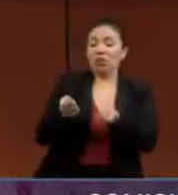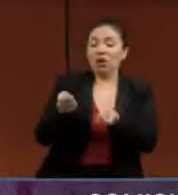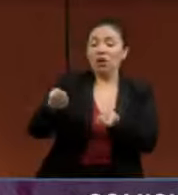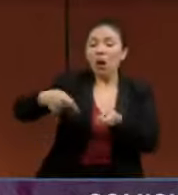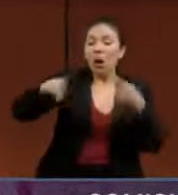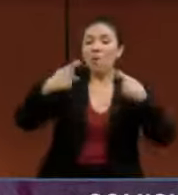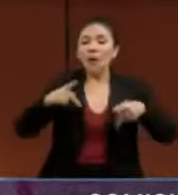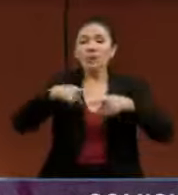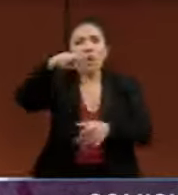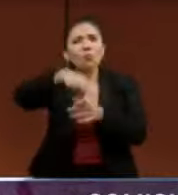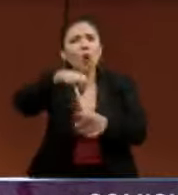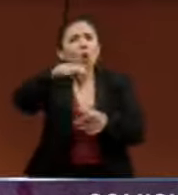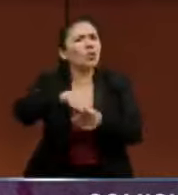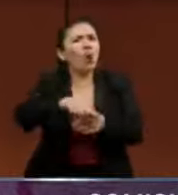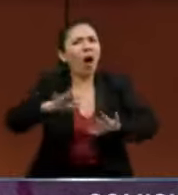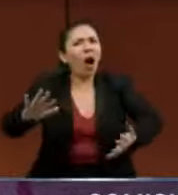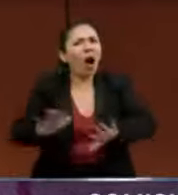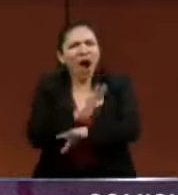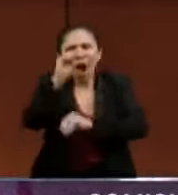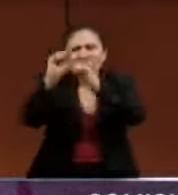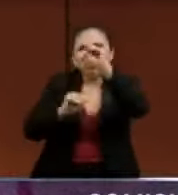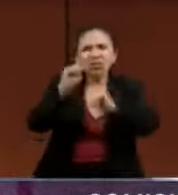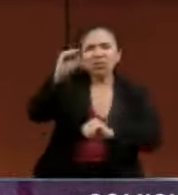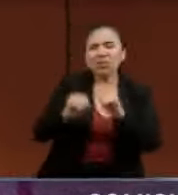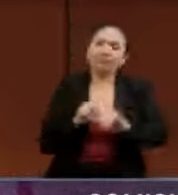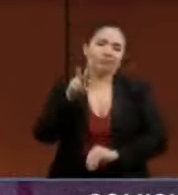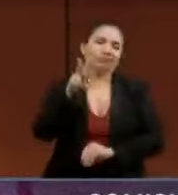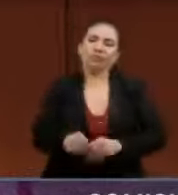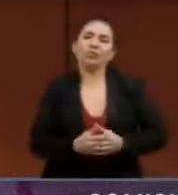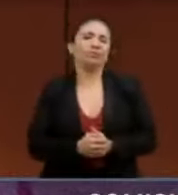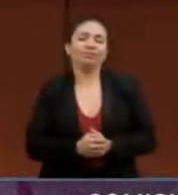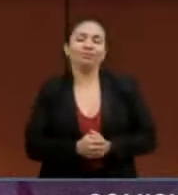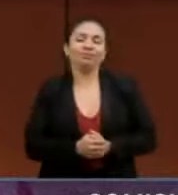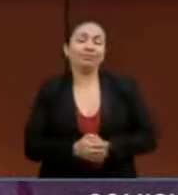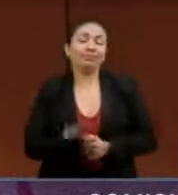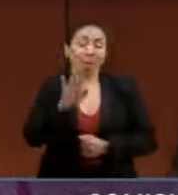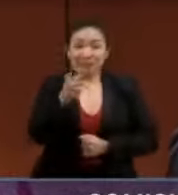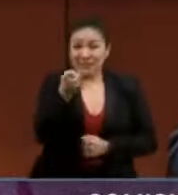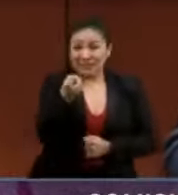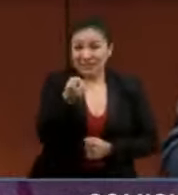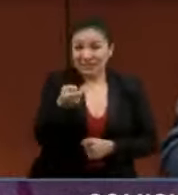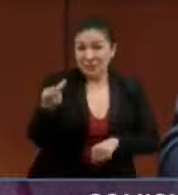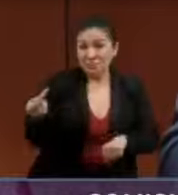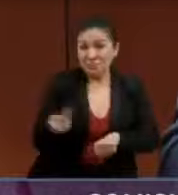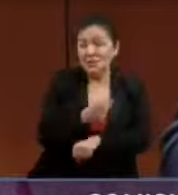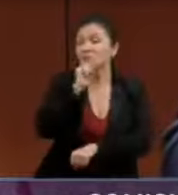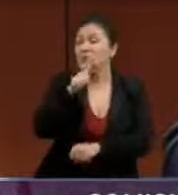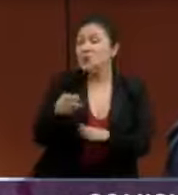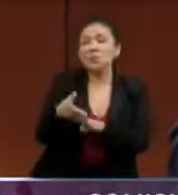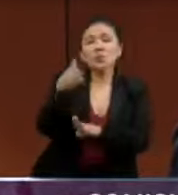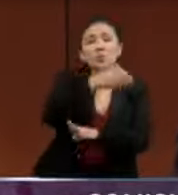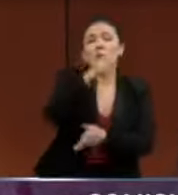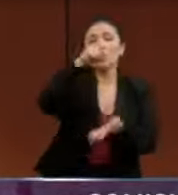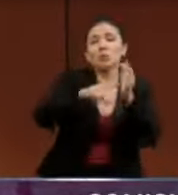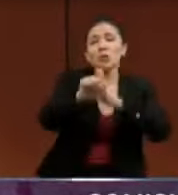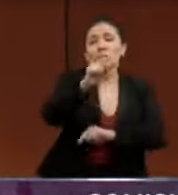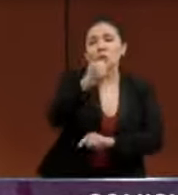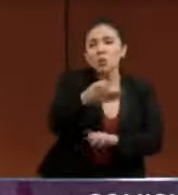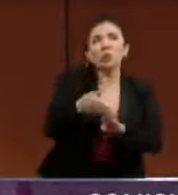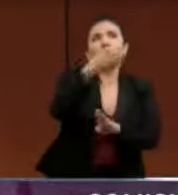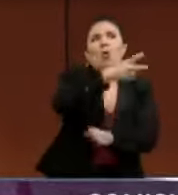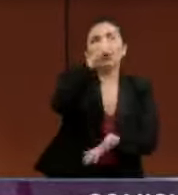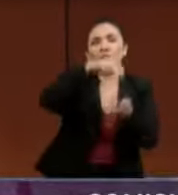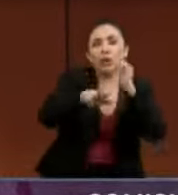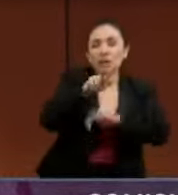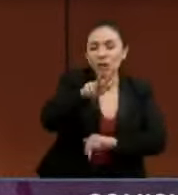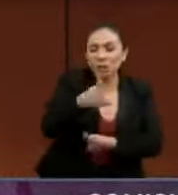la ciudadanía y hacer una distorsión electoral. Esto que sucedió, y que sucedió también en el 2021, en el 2018 y en el